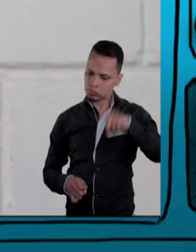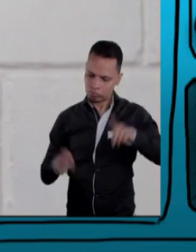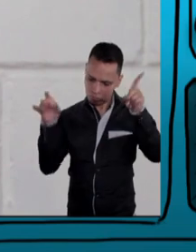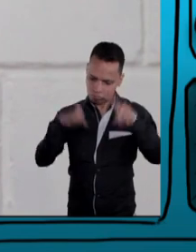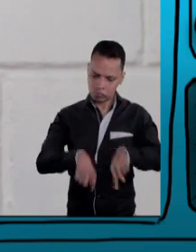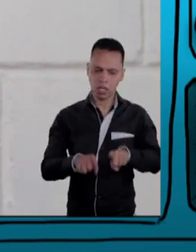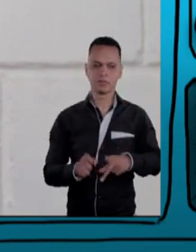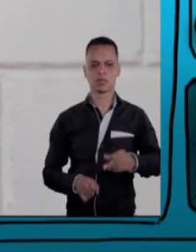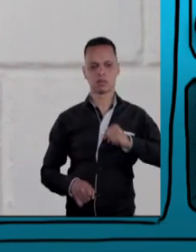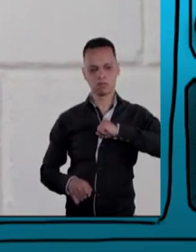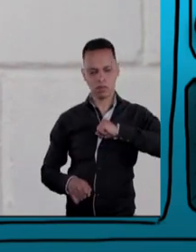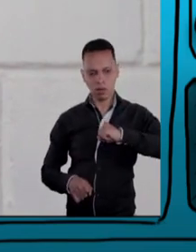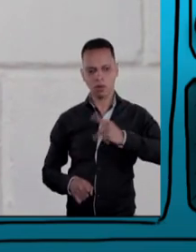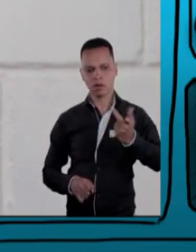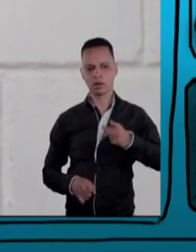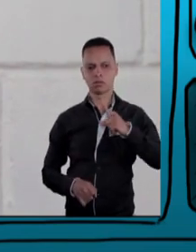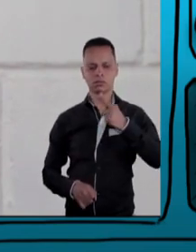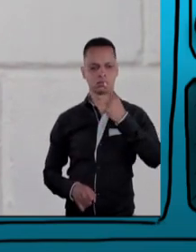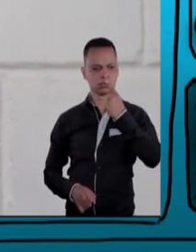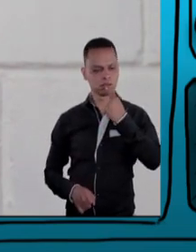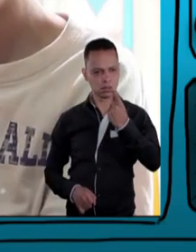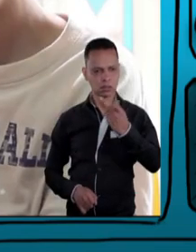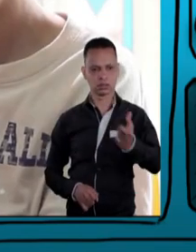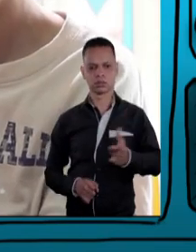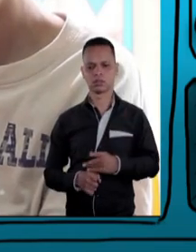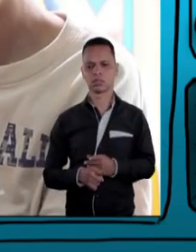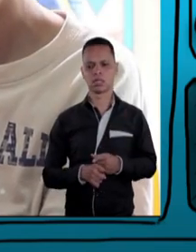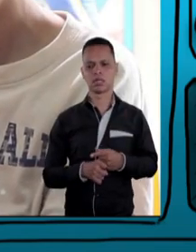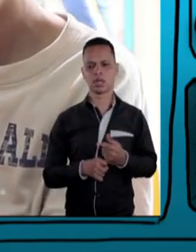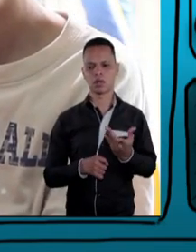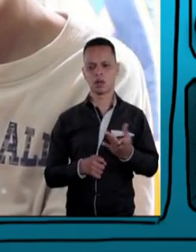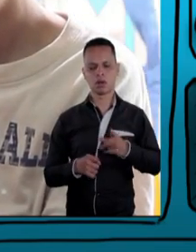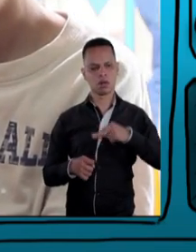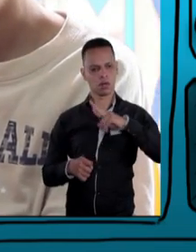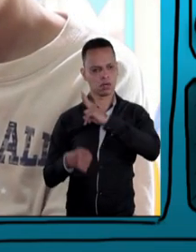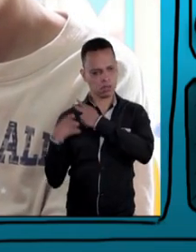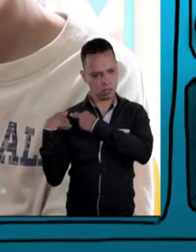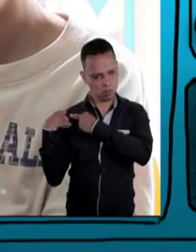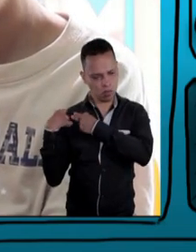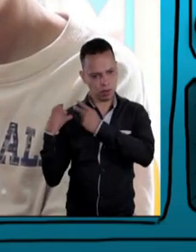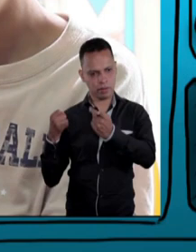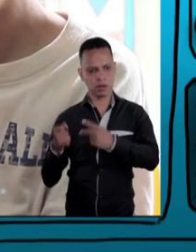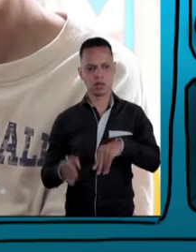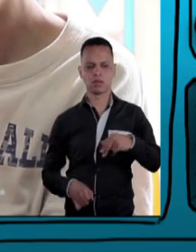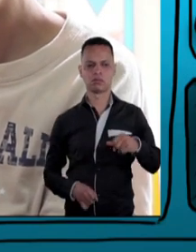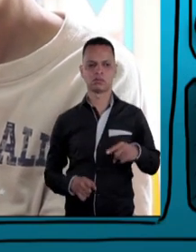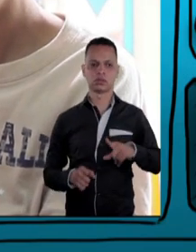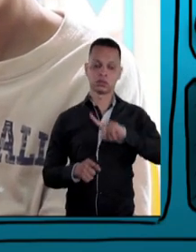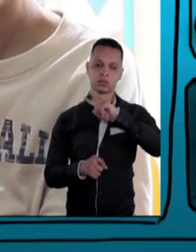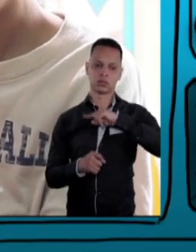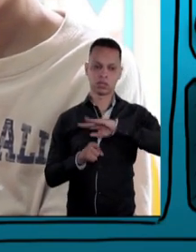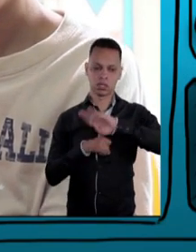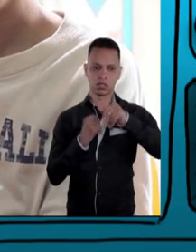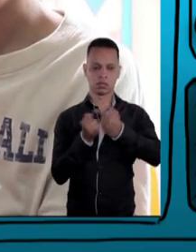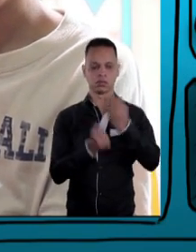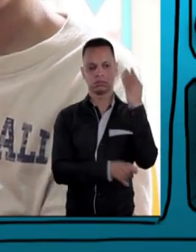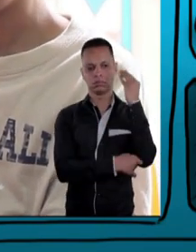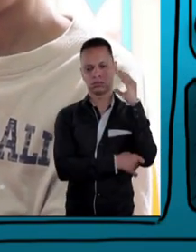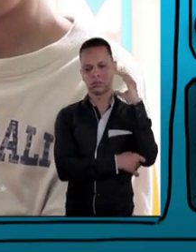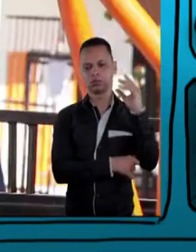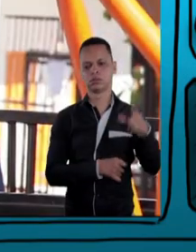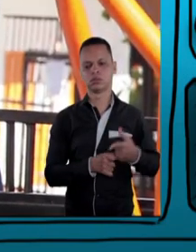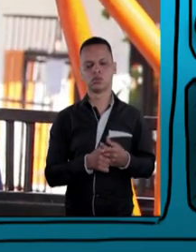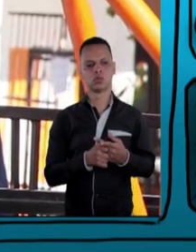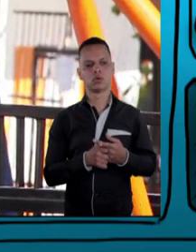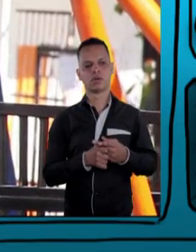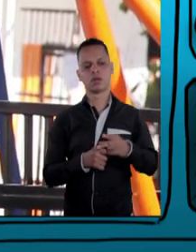unos deberes y unas obligaciones para con nuestros niños. Le están dejando esa responsabilidad a las entidades del Estado, le están